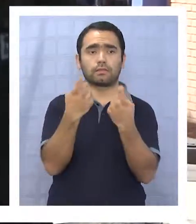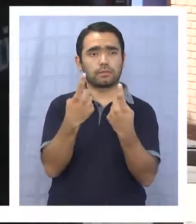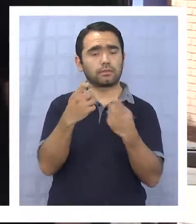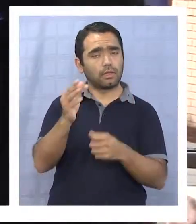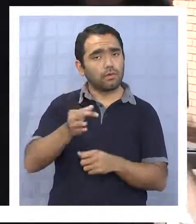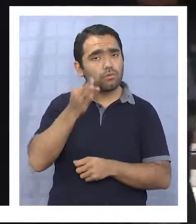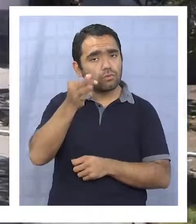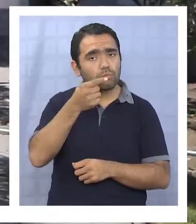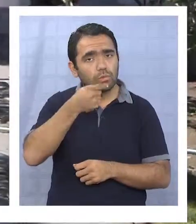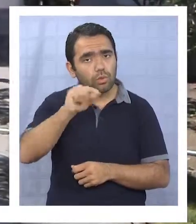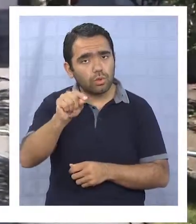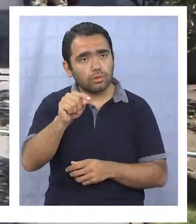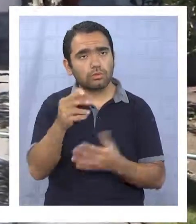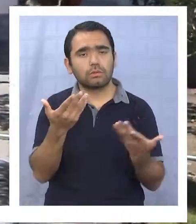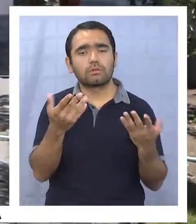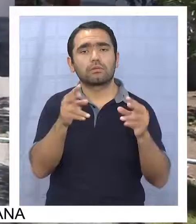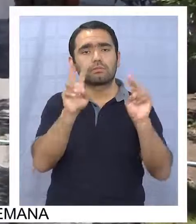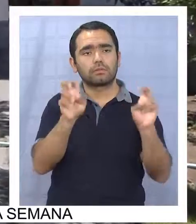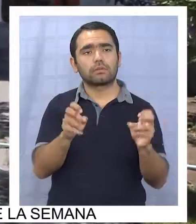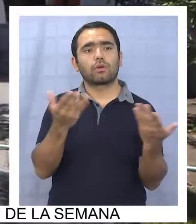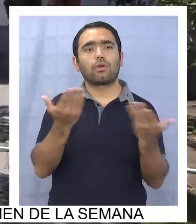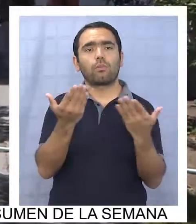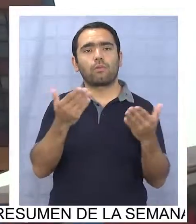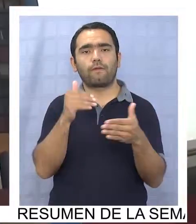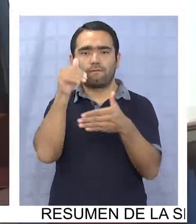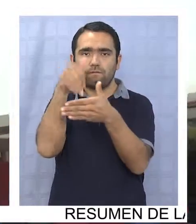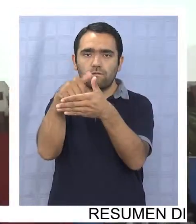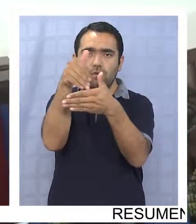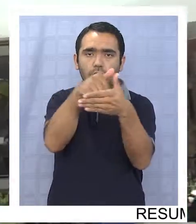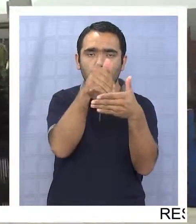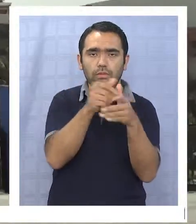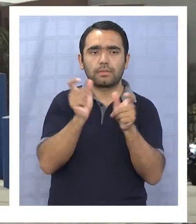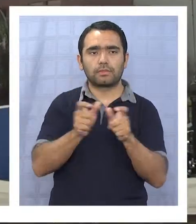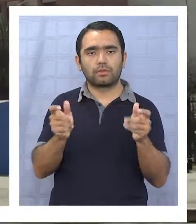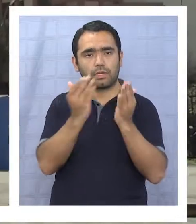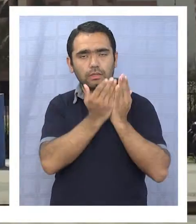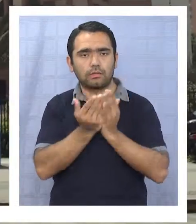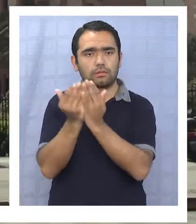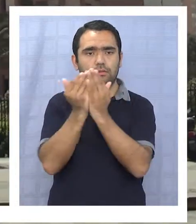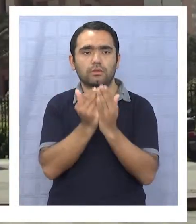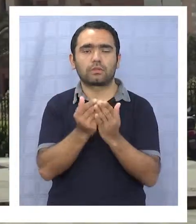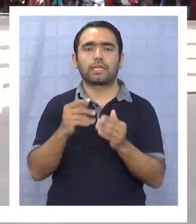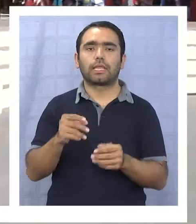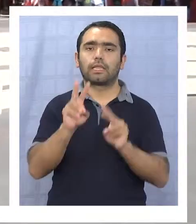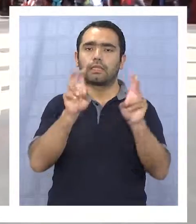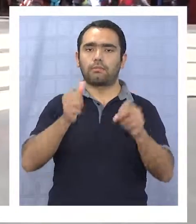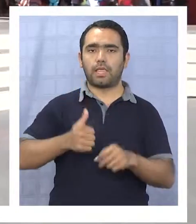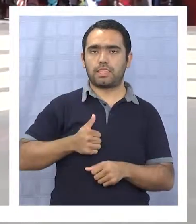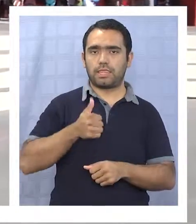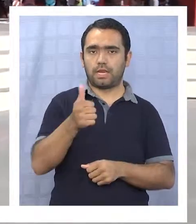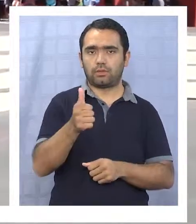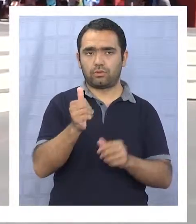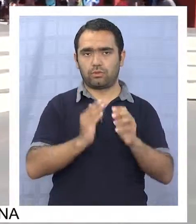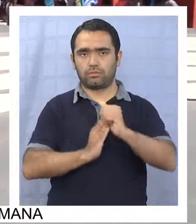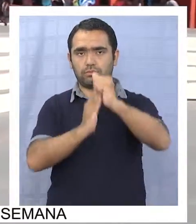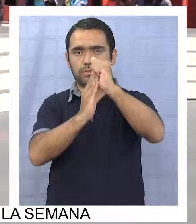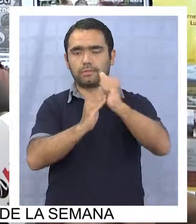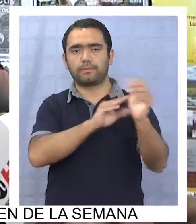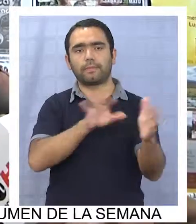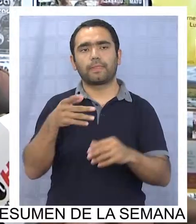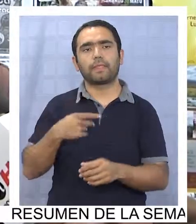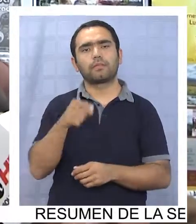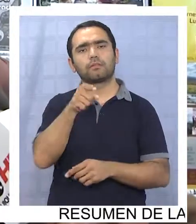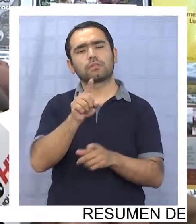es la posibilidad de voto de los estudiantes respecto a la elección del rector busca es justamente cambia este paradigma en la cual nosotros el